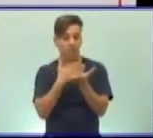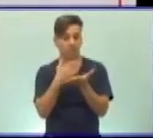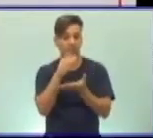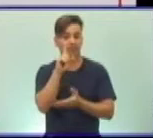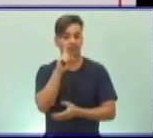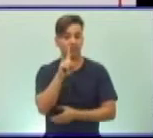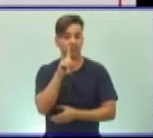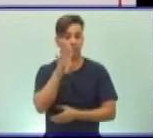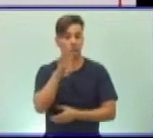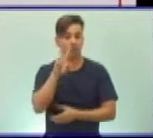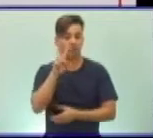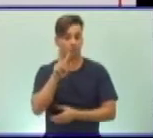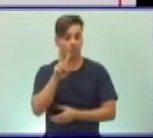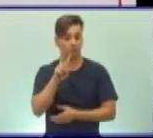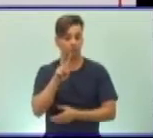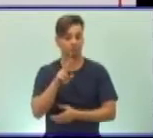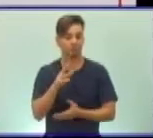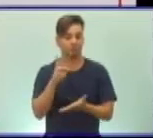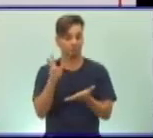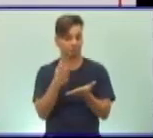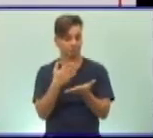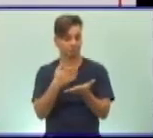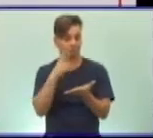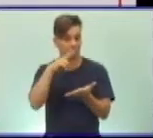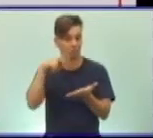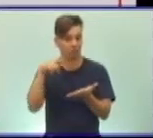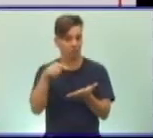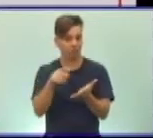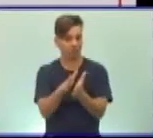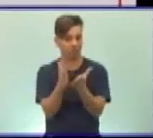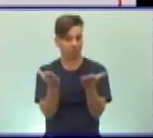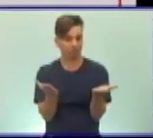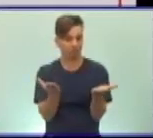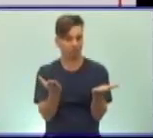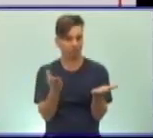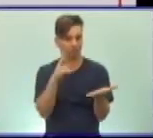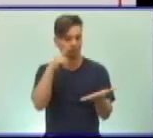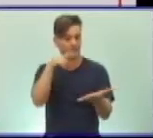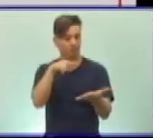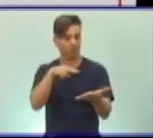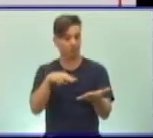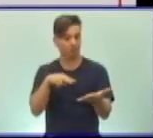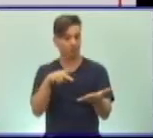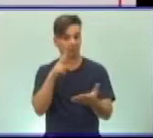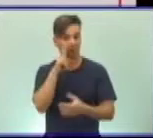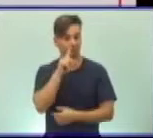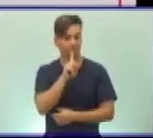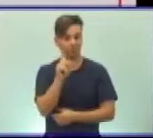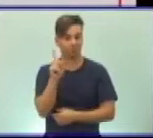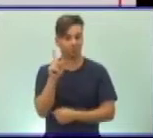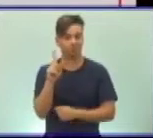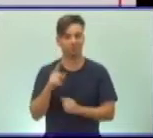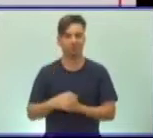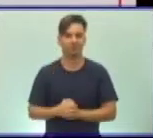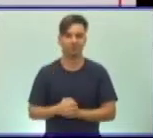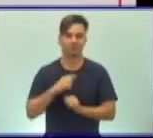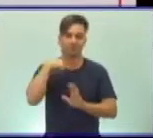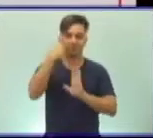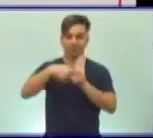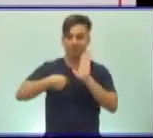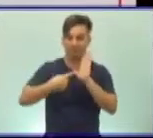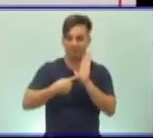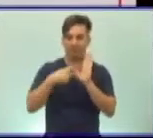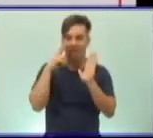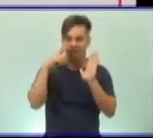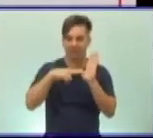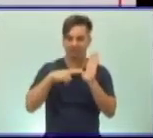142. Rapidito vamos a la página 142, guíate por la lámina, mira la figura, enseguida lo vas a encontrar.